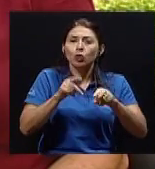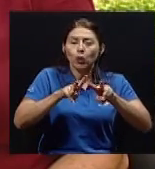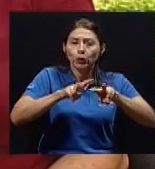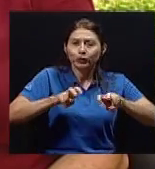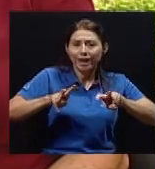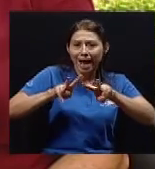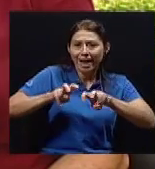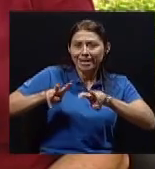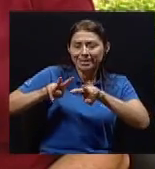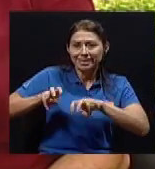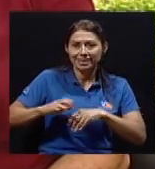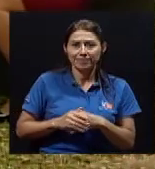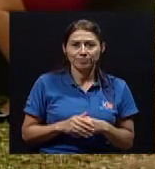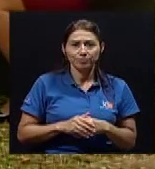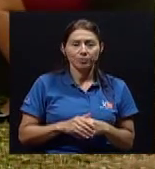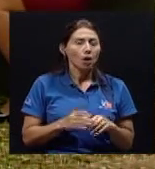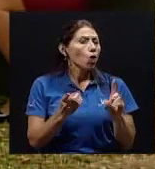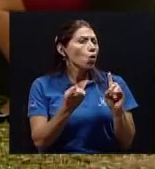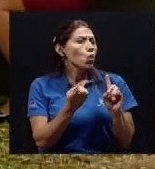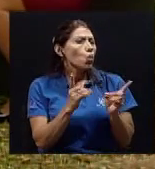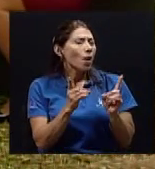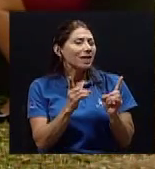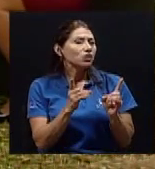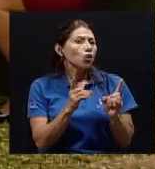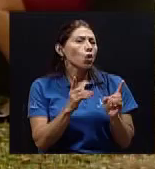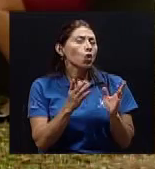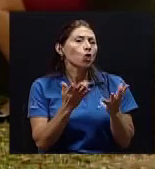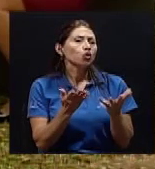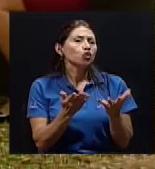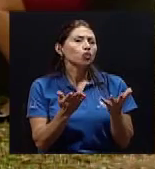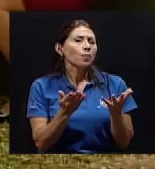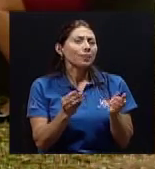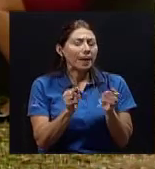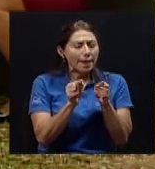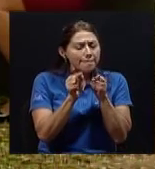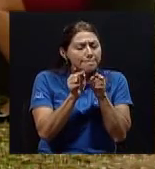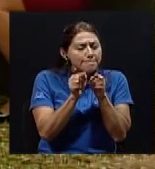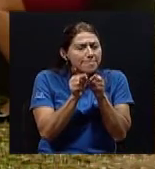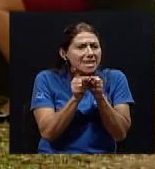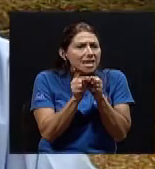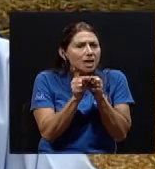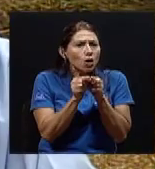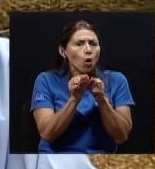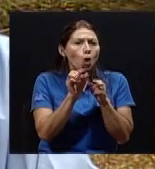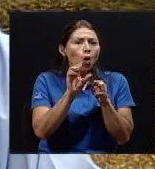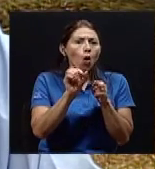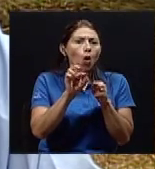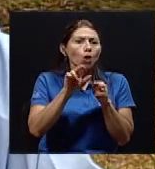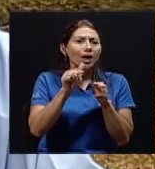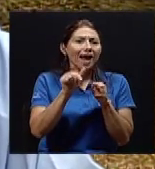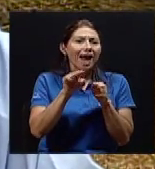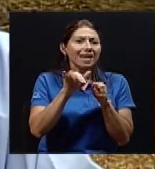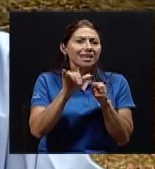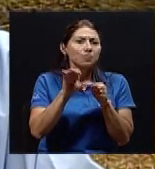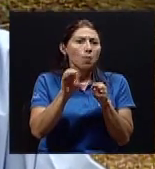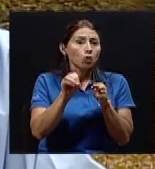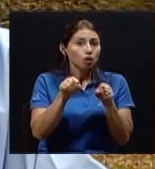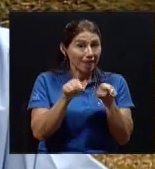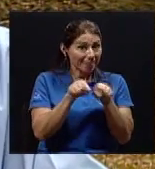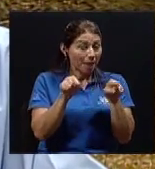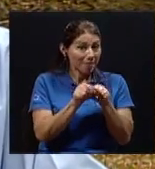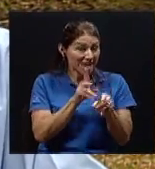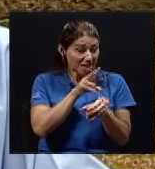fluidos. ¿Cuáles son los microorganismos? O sea, tal vez para dejar claro en las casas, también incluye